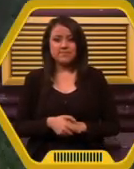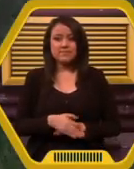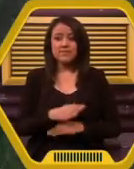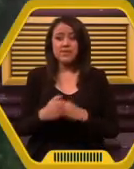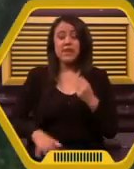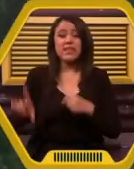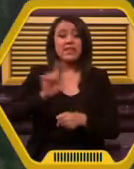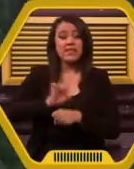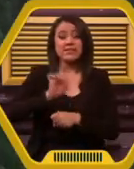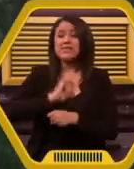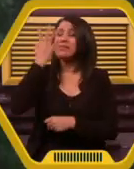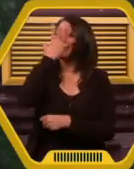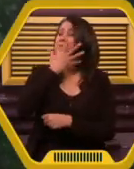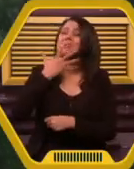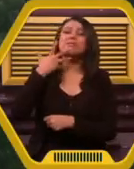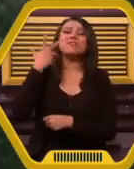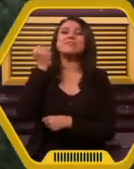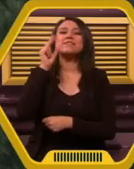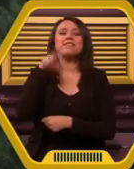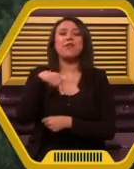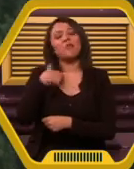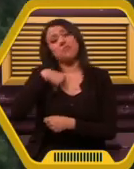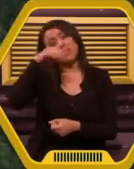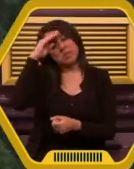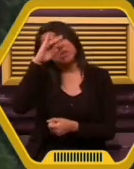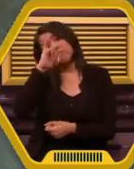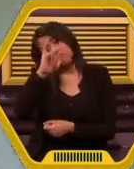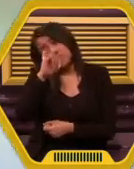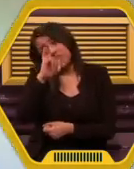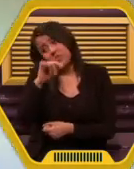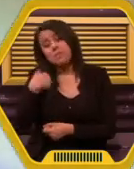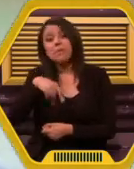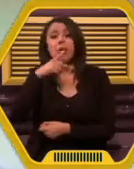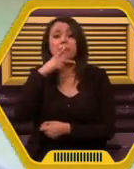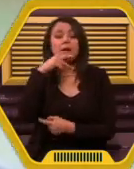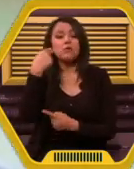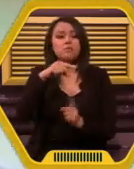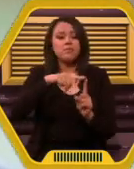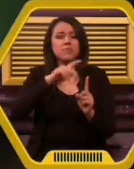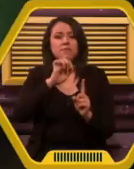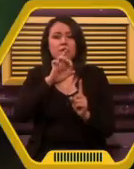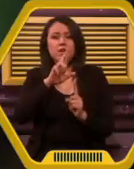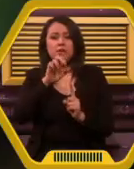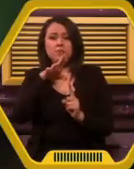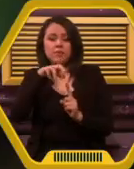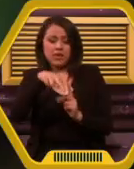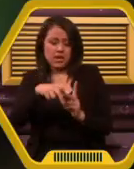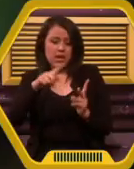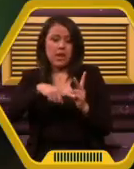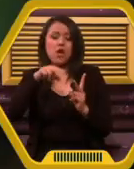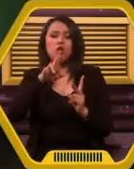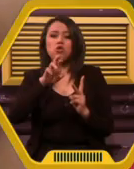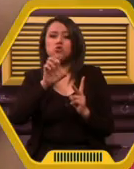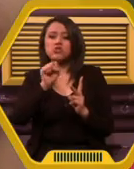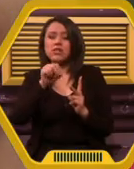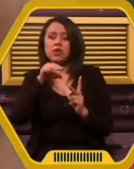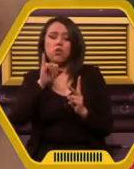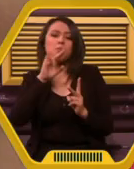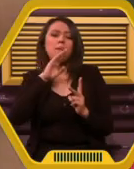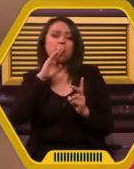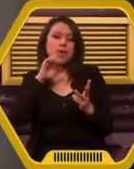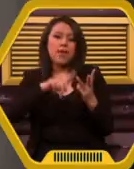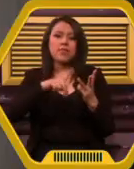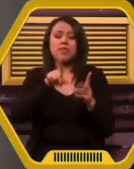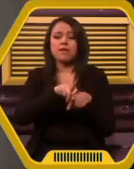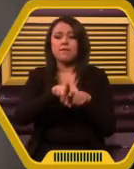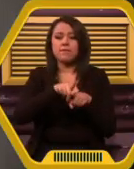los días son maravillosos, por lo menos fijo que lo son. Él es mi papá Fermín, ella es mi mamá Rocío, él es mi hermano